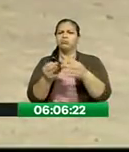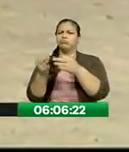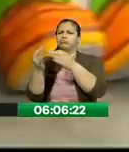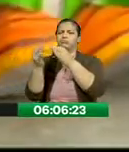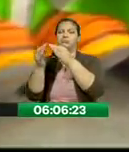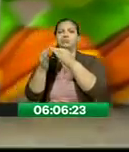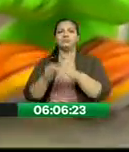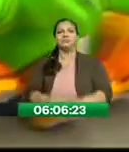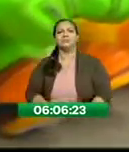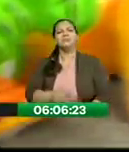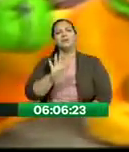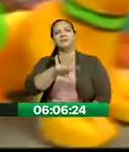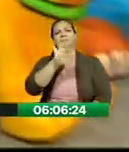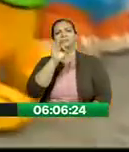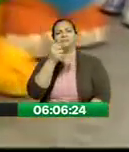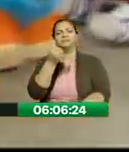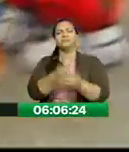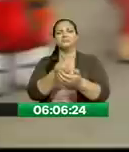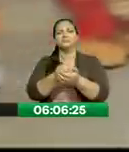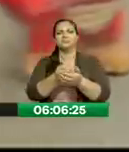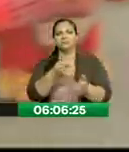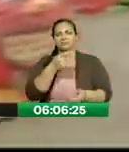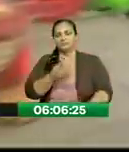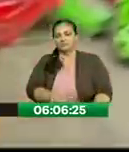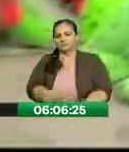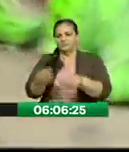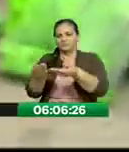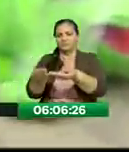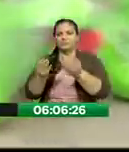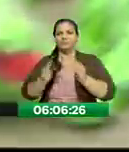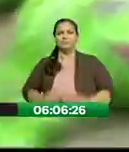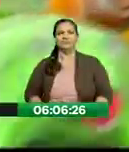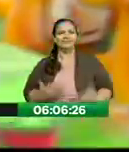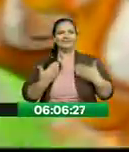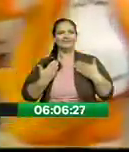familiar. Informó José Morales.